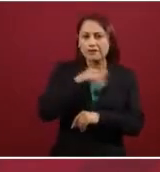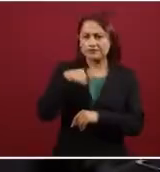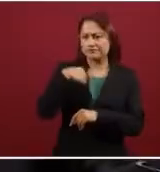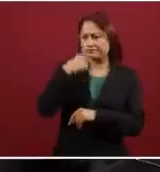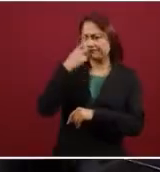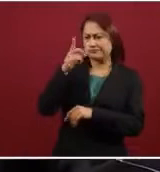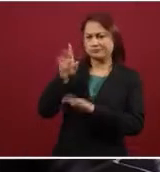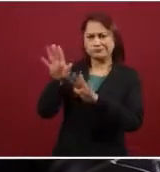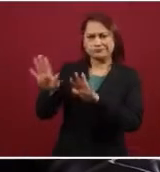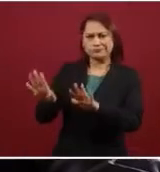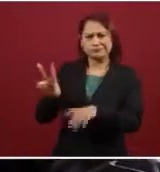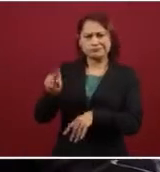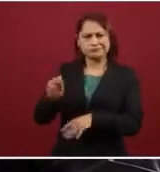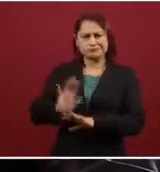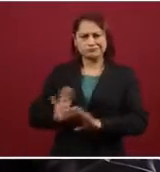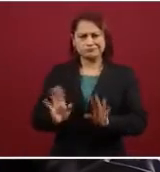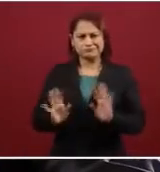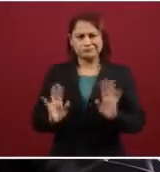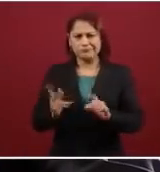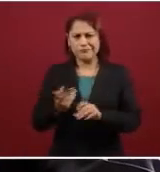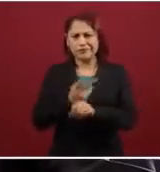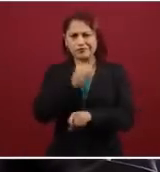del cambio es que también